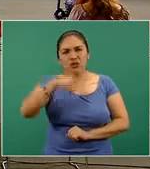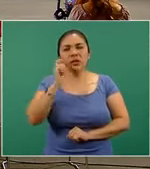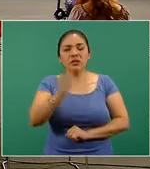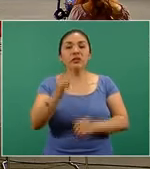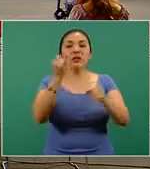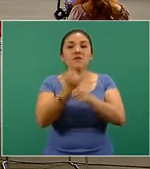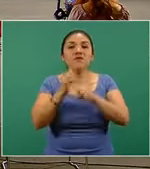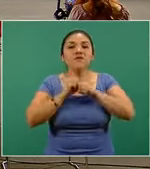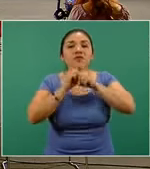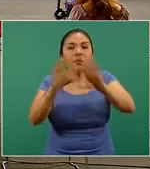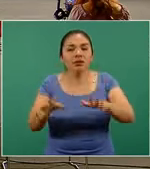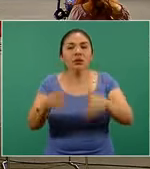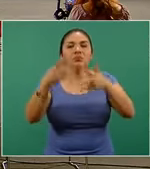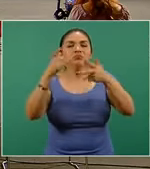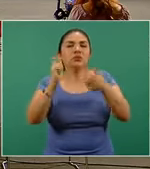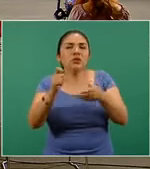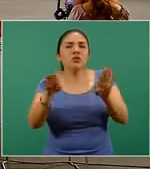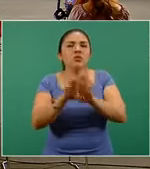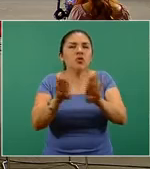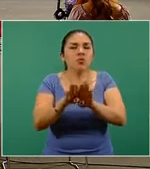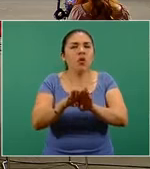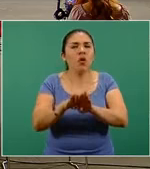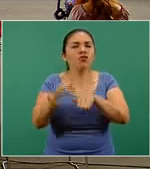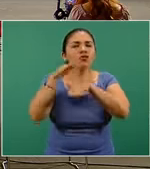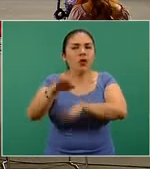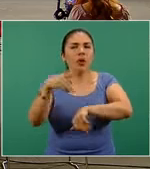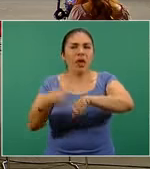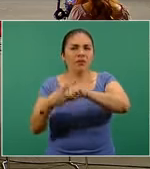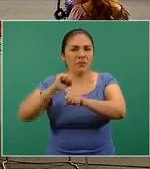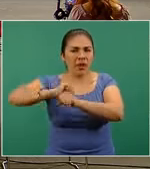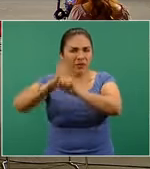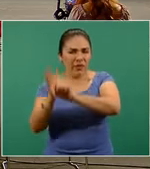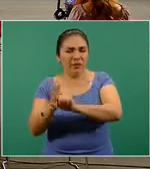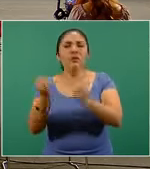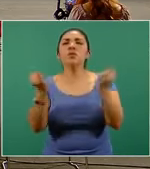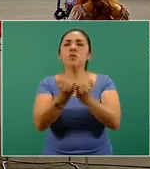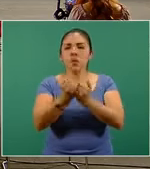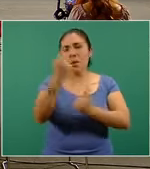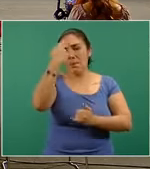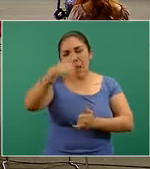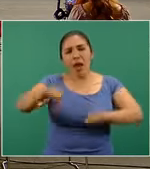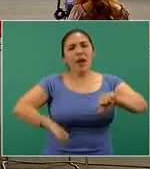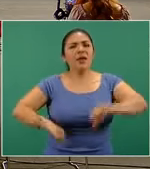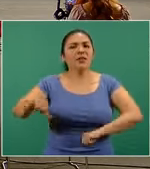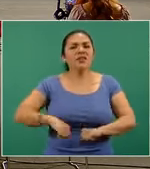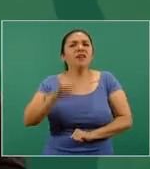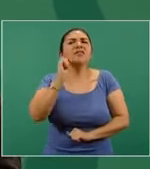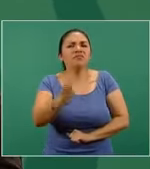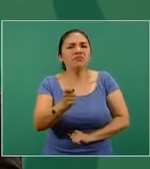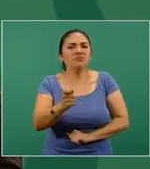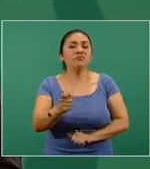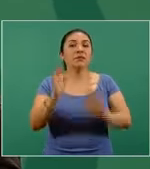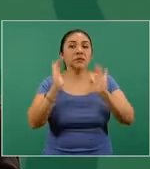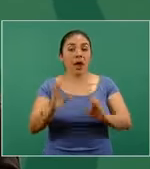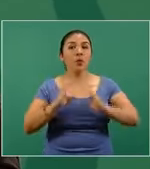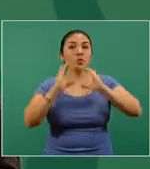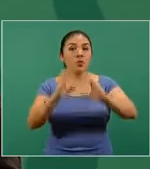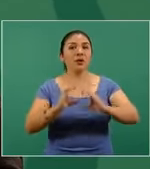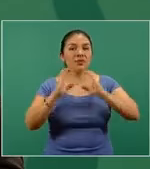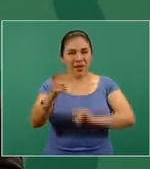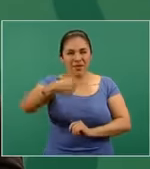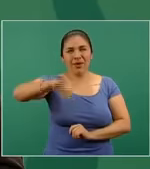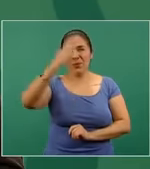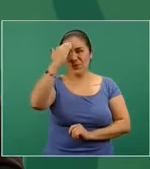las estadísticas en relación a la epidemia, así también como la actividad ya preventiva por